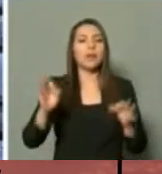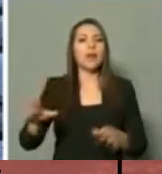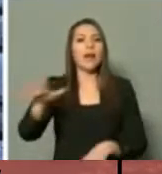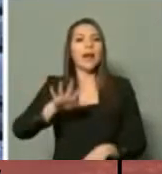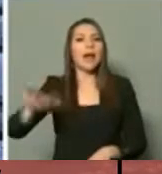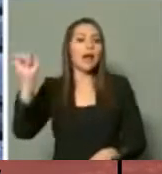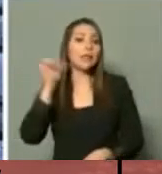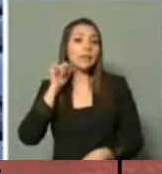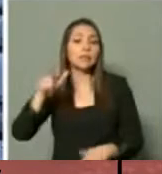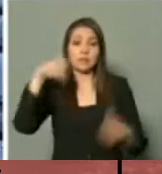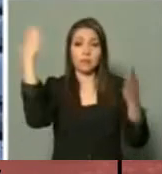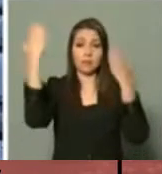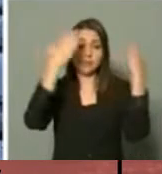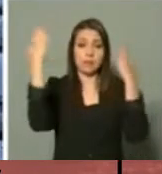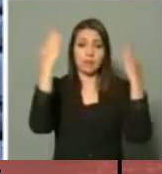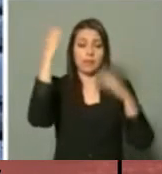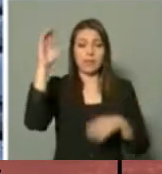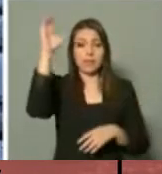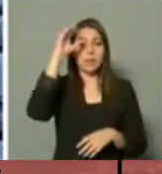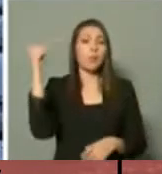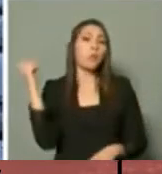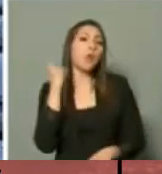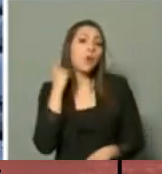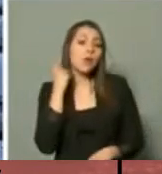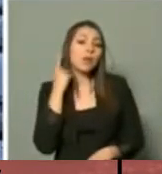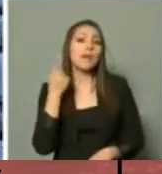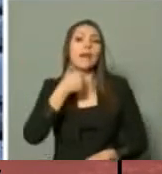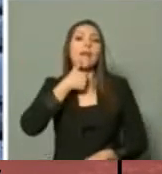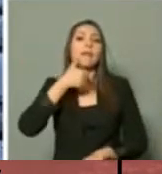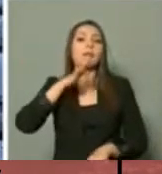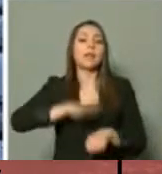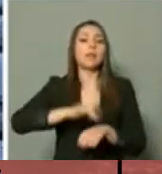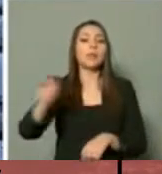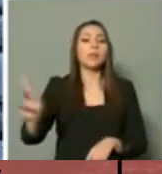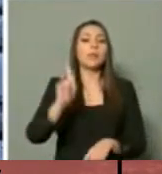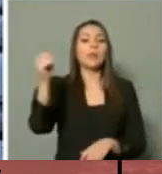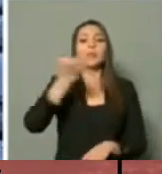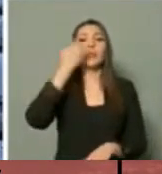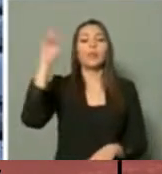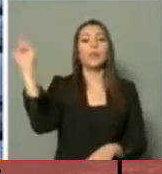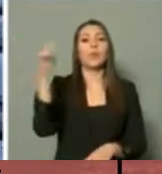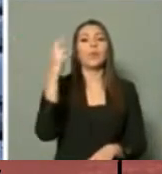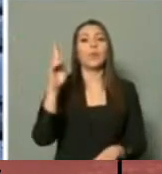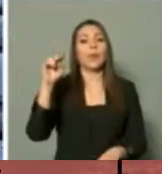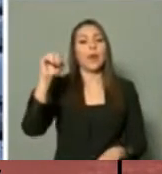estudié Ciencias Políticas y Administración Pública en la Universidad Nacional Autónoma de México.